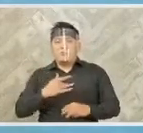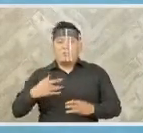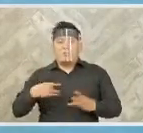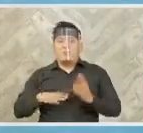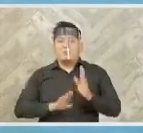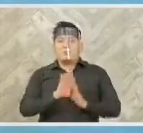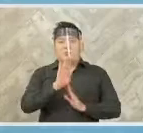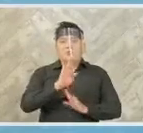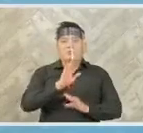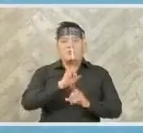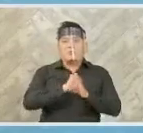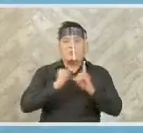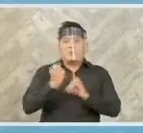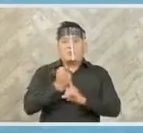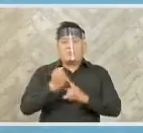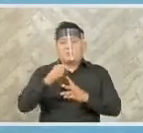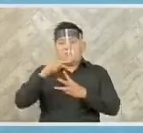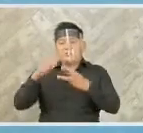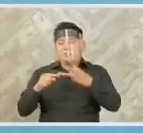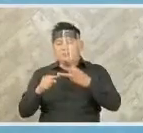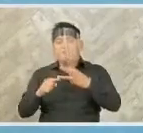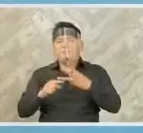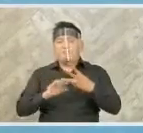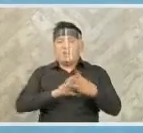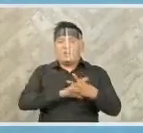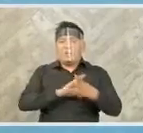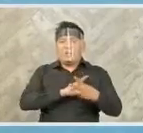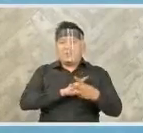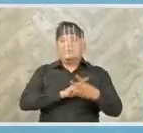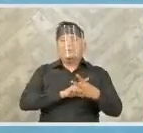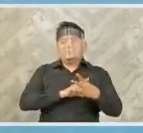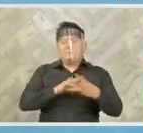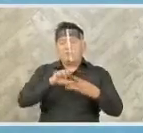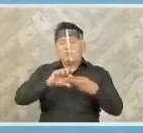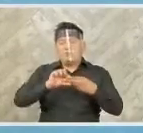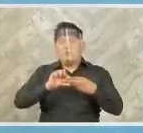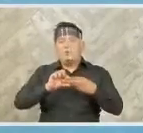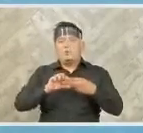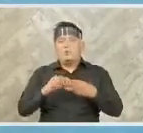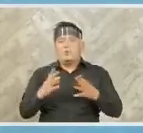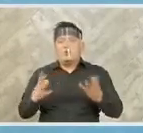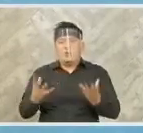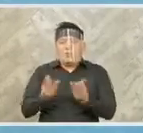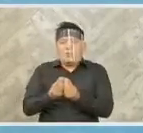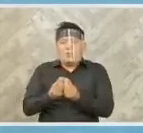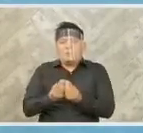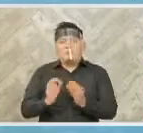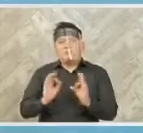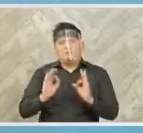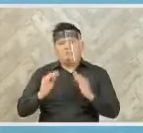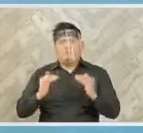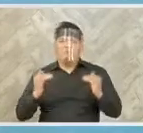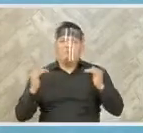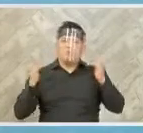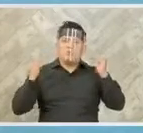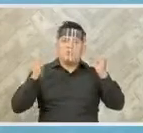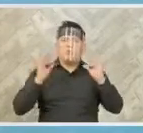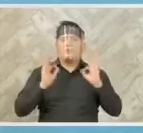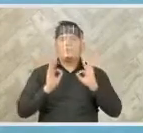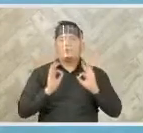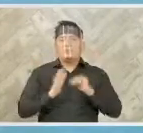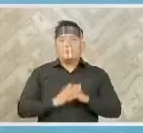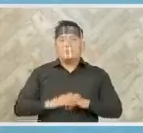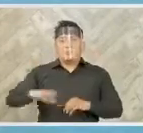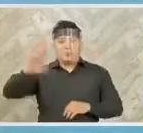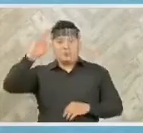alcaldía lideró un proceso que denominamos el Grupo Élite Bioseguro, en compañía de la Policía,